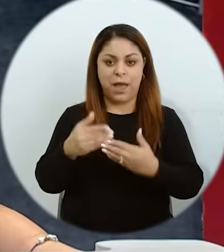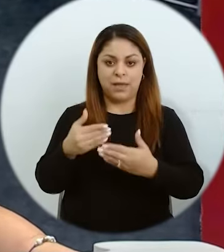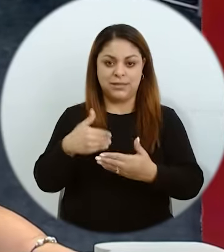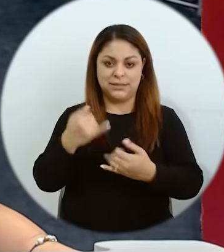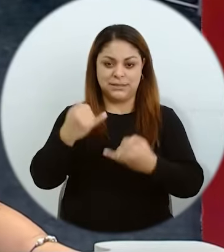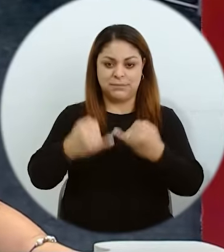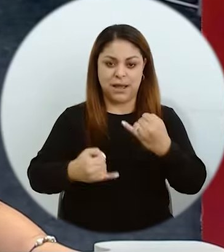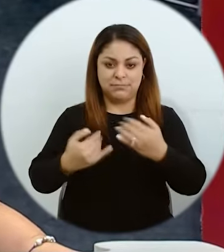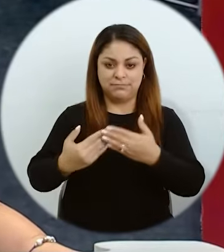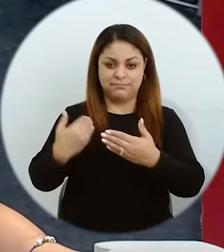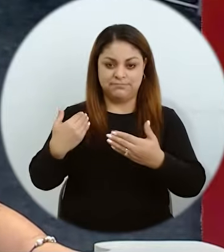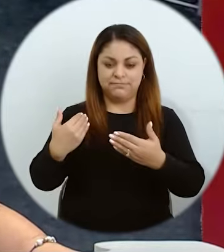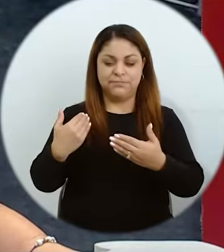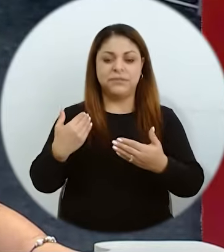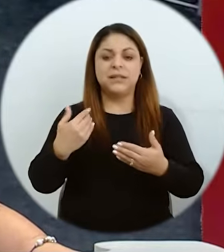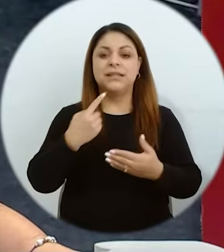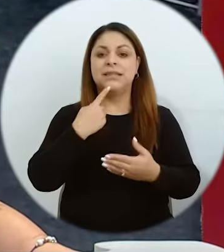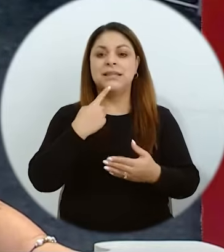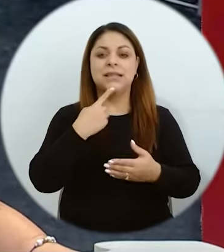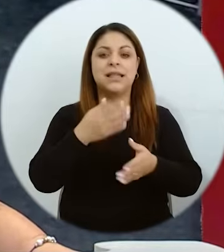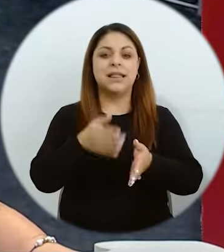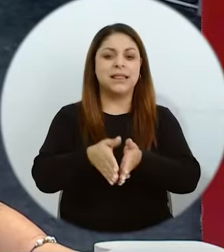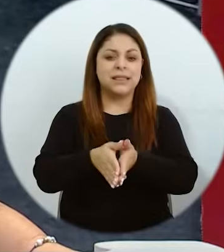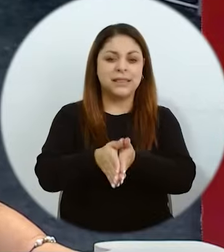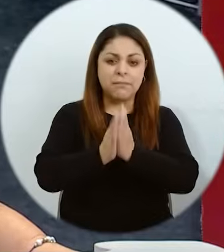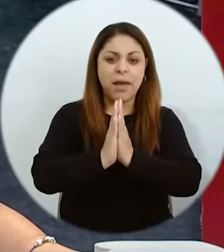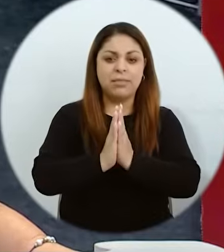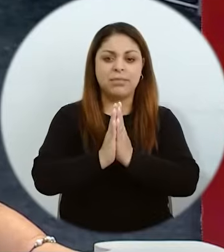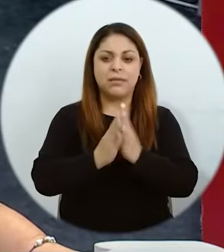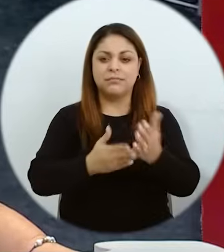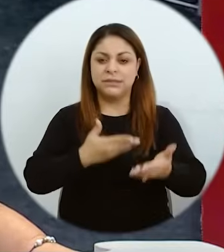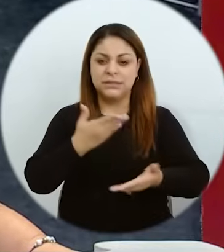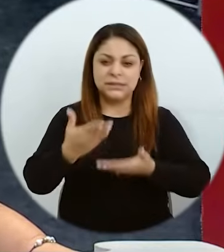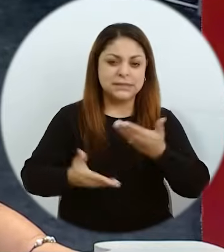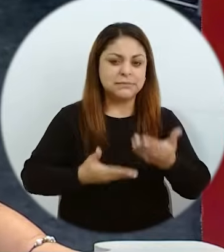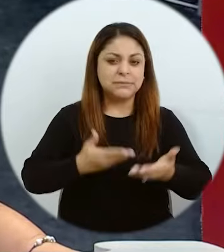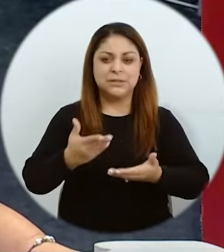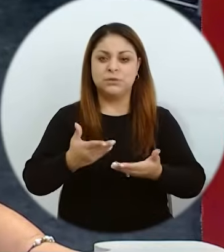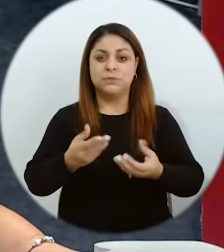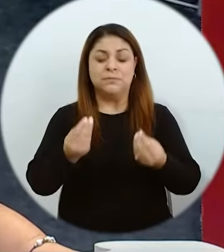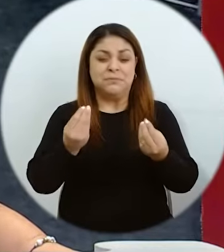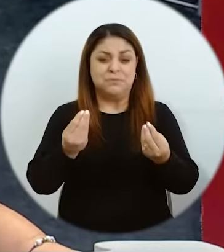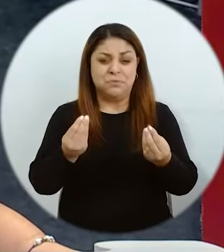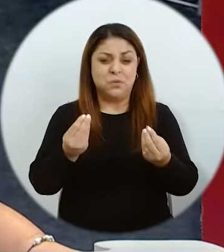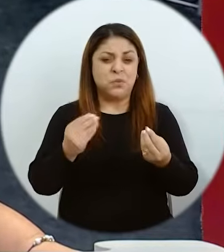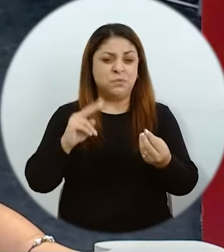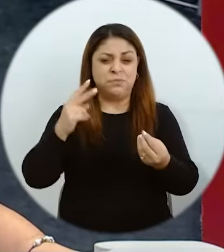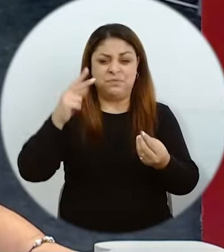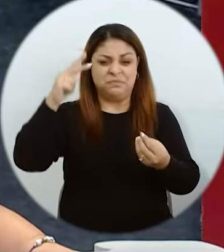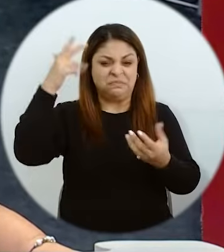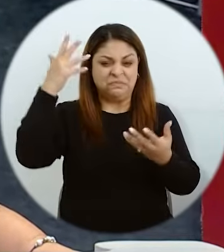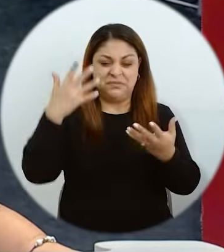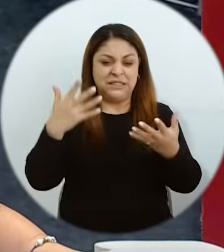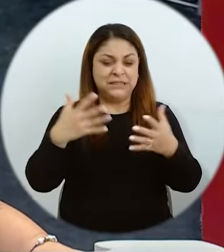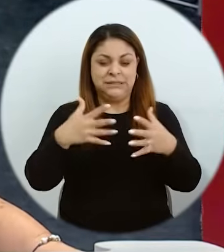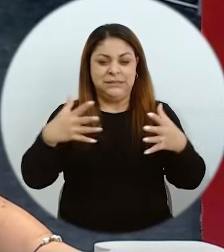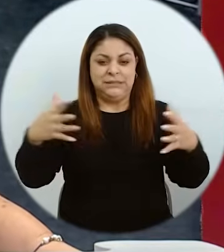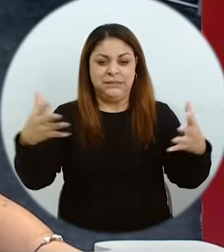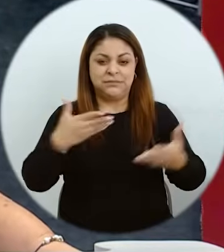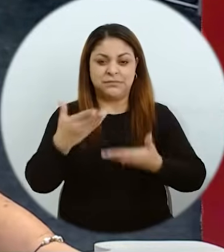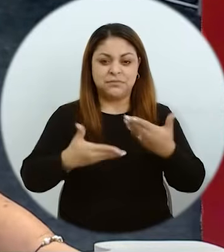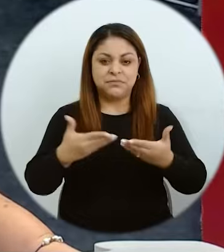el bloque anterior. La demanda de servicios duplicada, triplicada, quintuplicada y más, ¿verdad? Sin